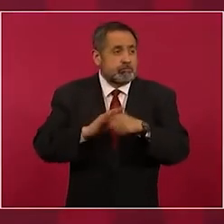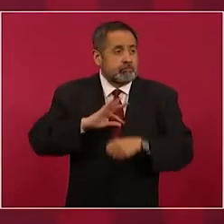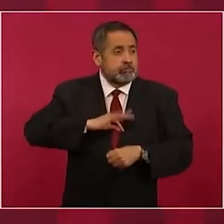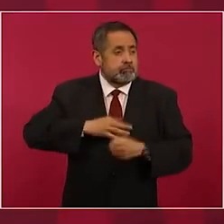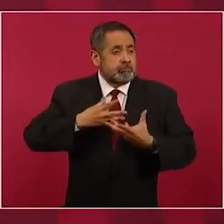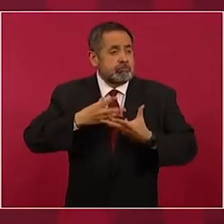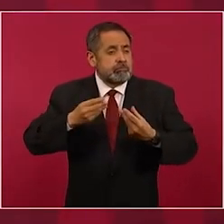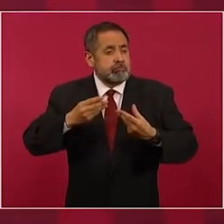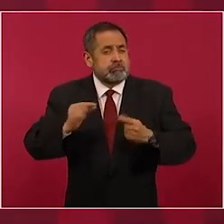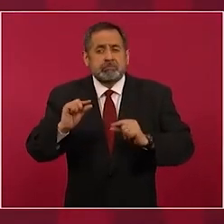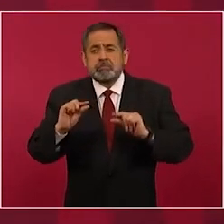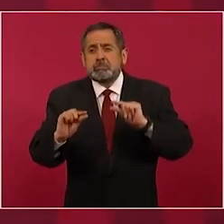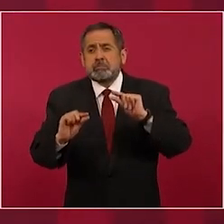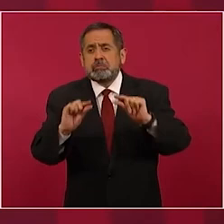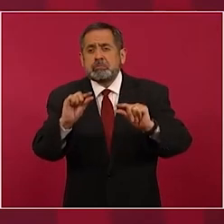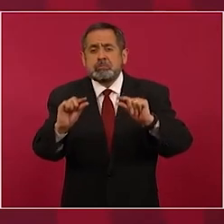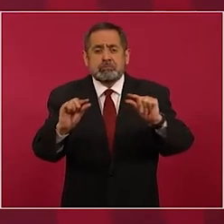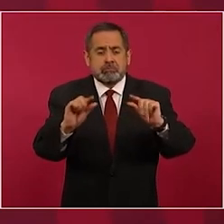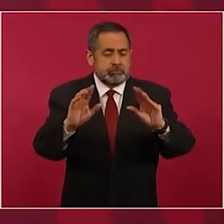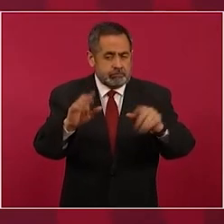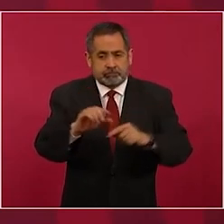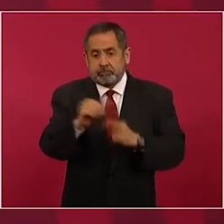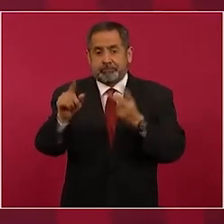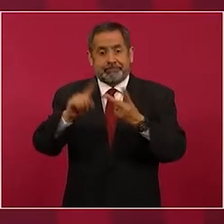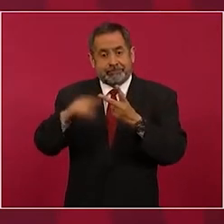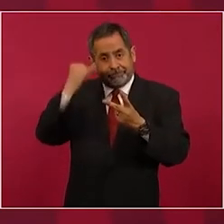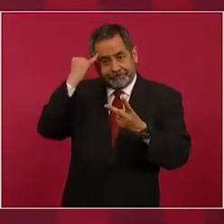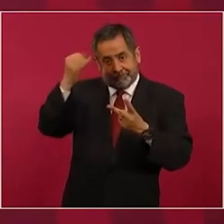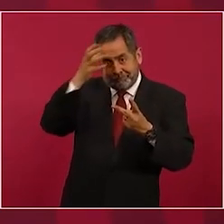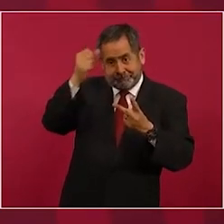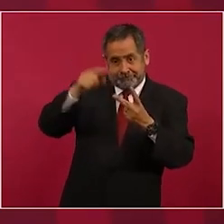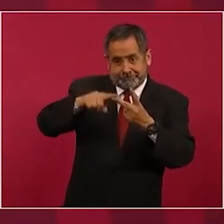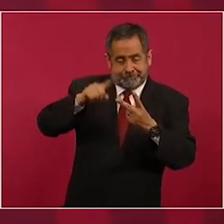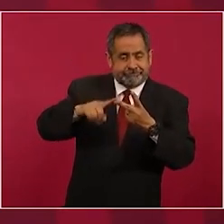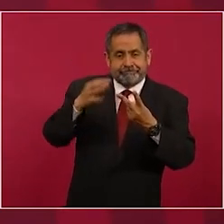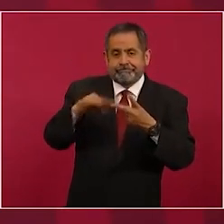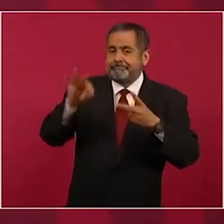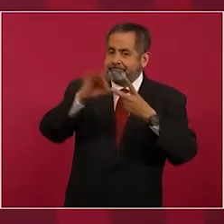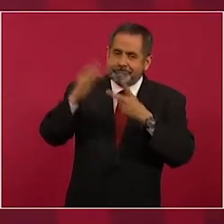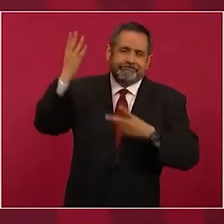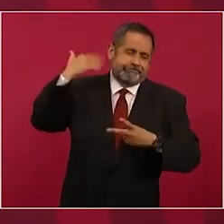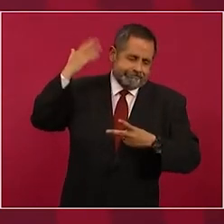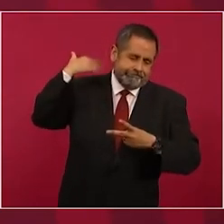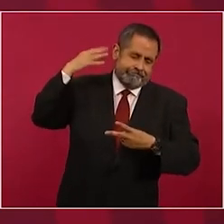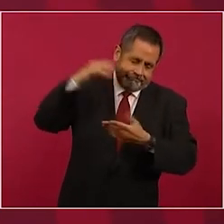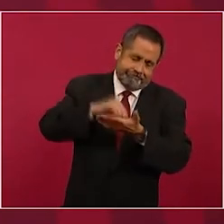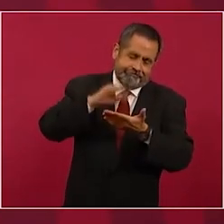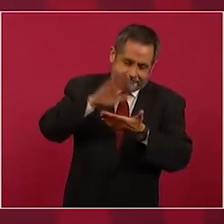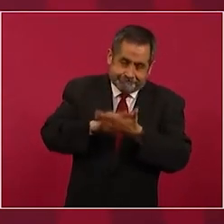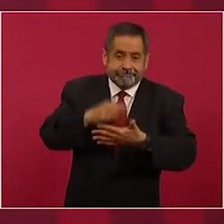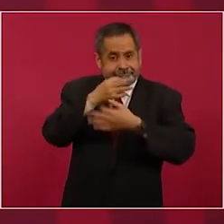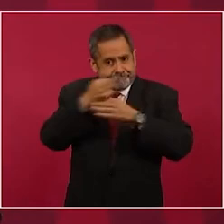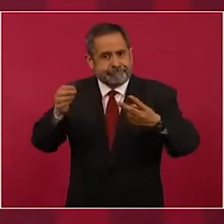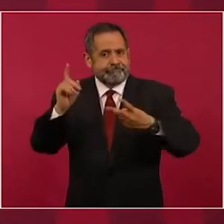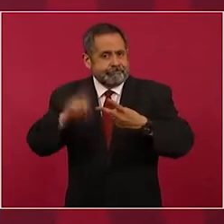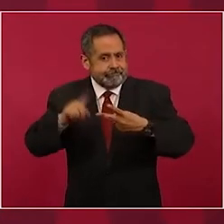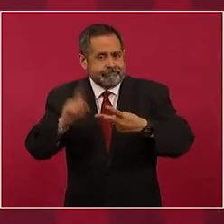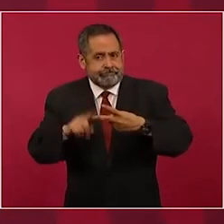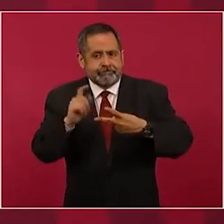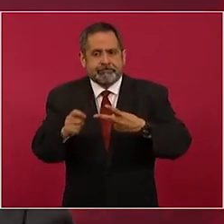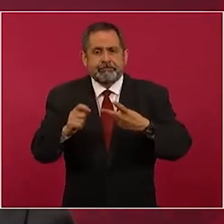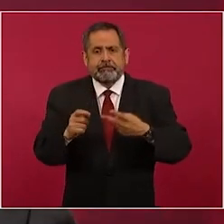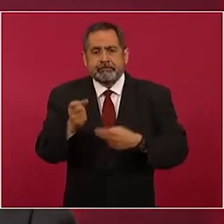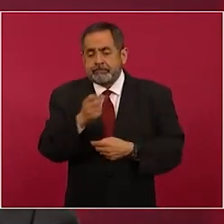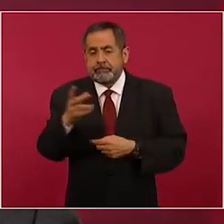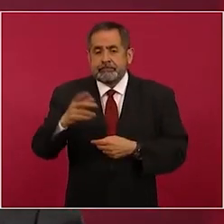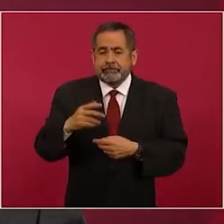transmisión. Y el segundo precepto muy importante, que también dejamos establecido desde el principio, y hay